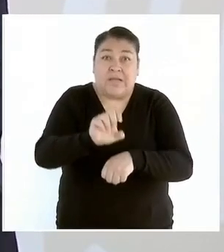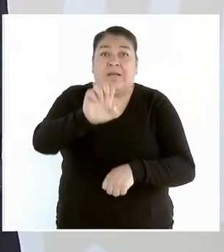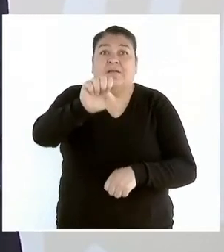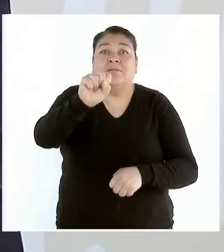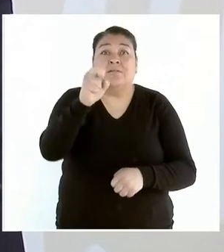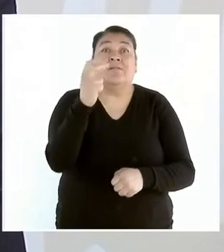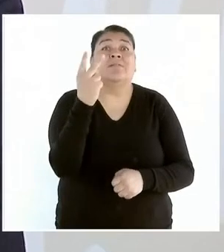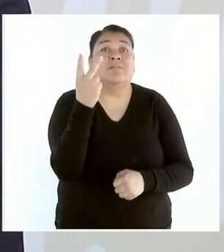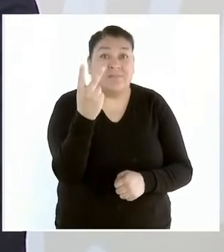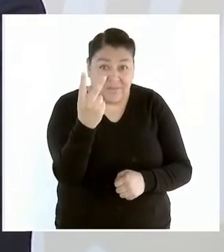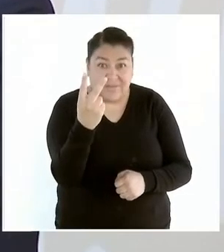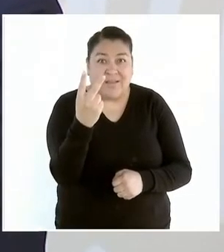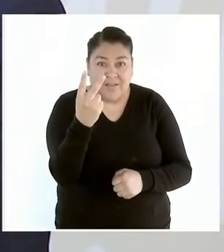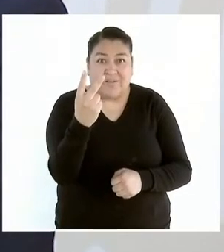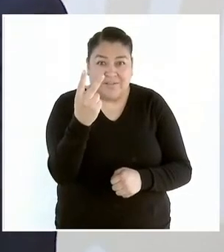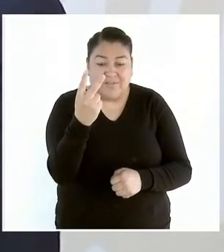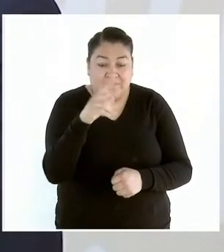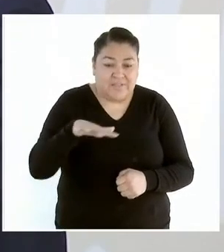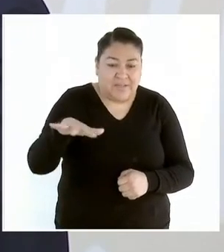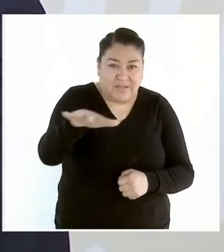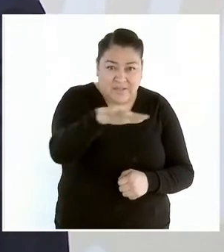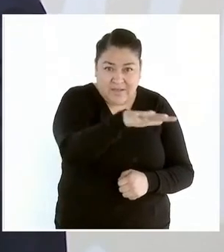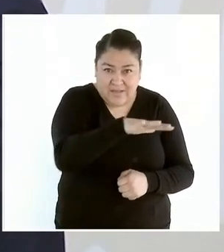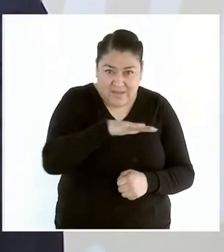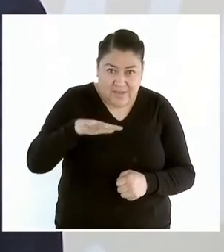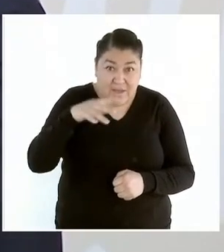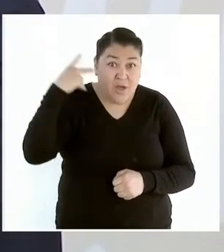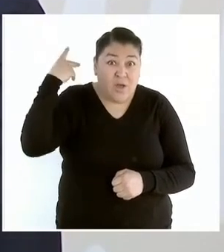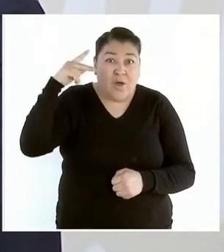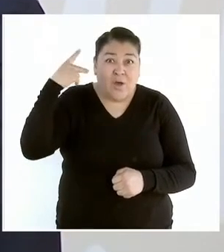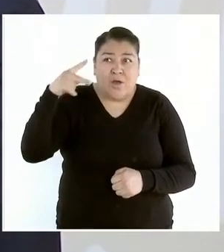hasta que la ciudad sucumbió